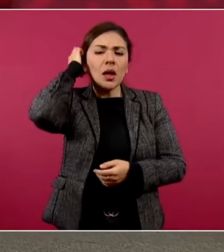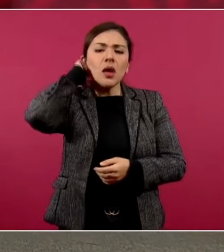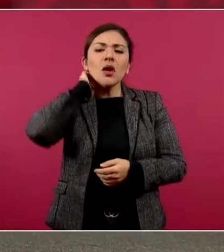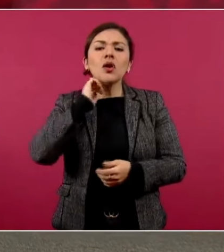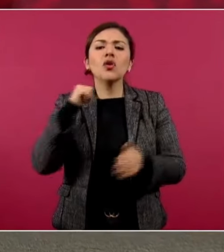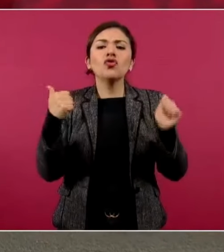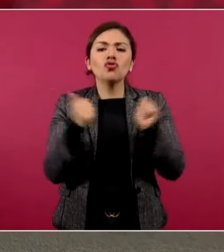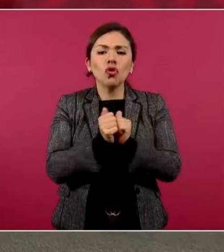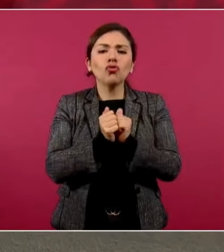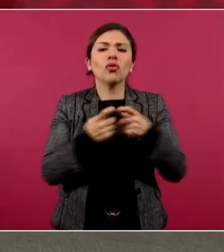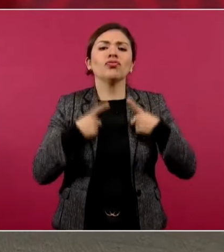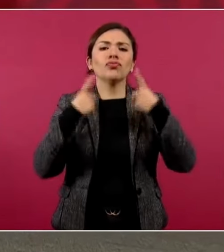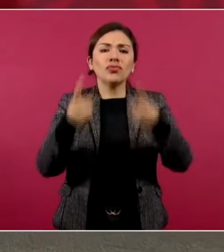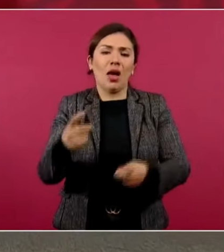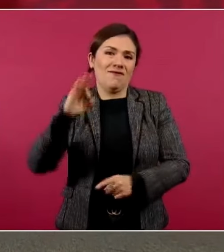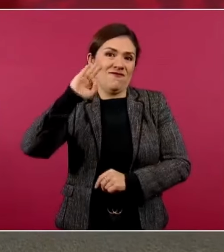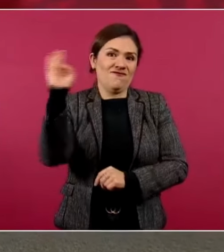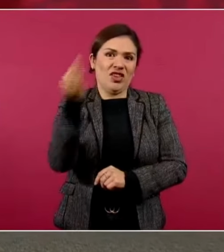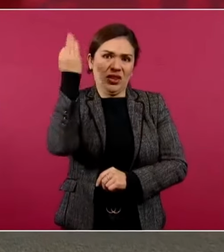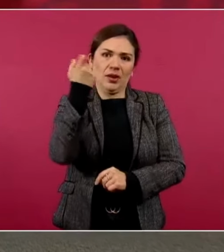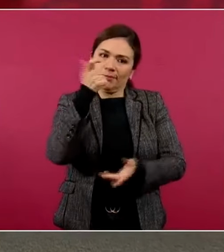con recursos de la federación,